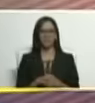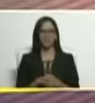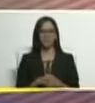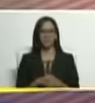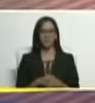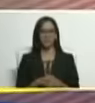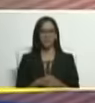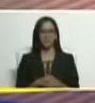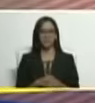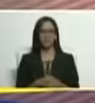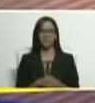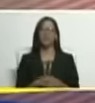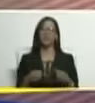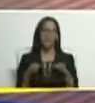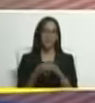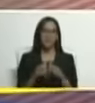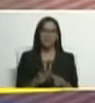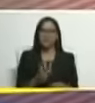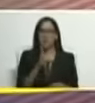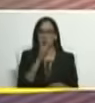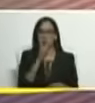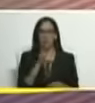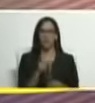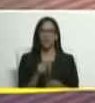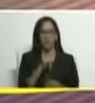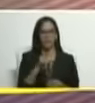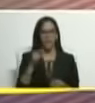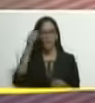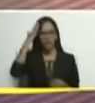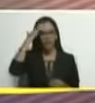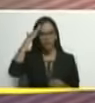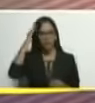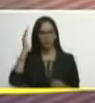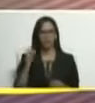que la era y eran unas mafias terribles. Ustedes lo saben.